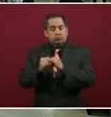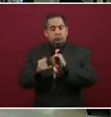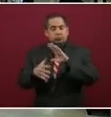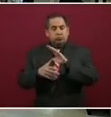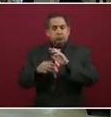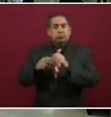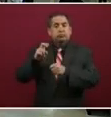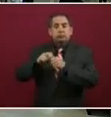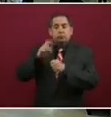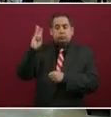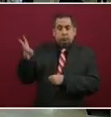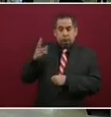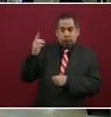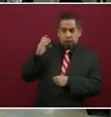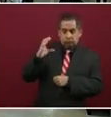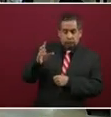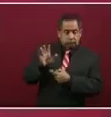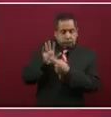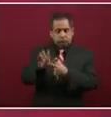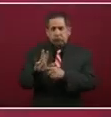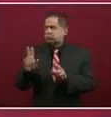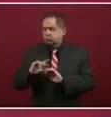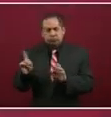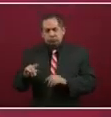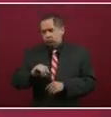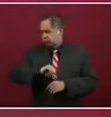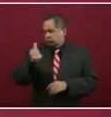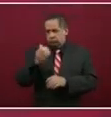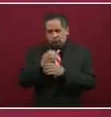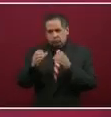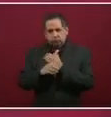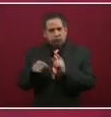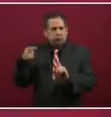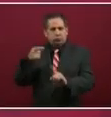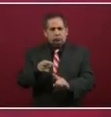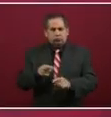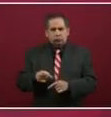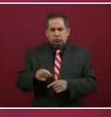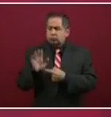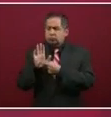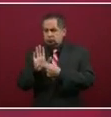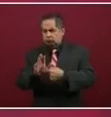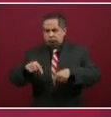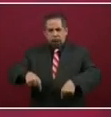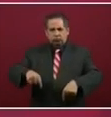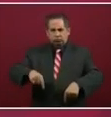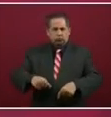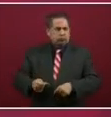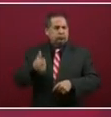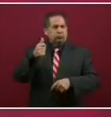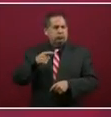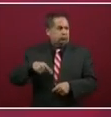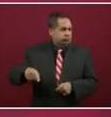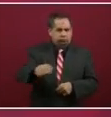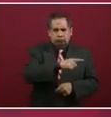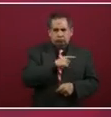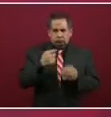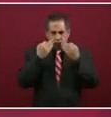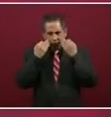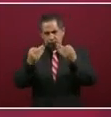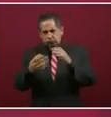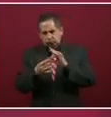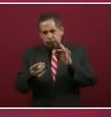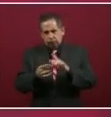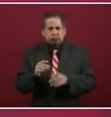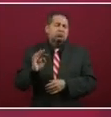No, va a otro propósito. Esto lo vamos a presentar aquí con ustedes. Seguramente